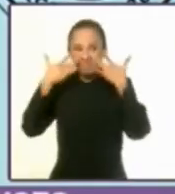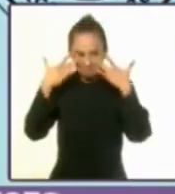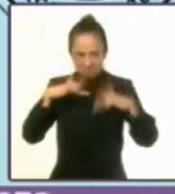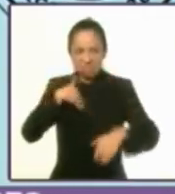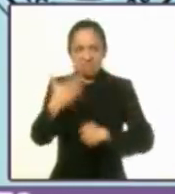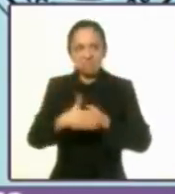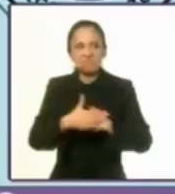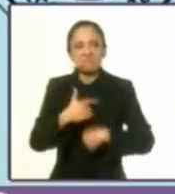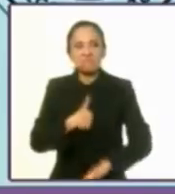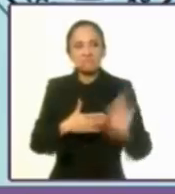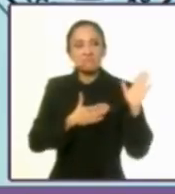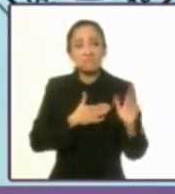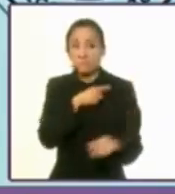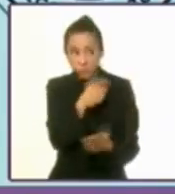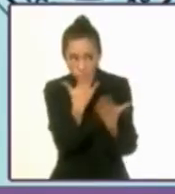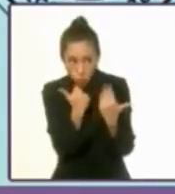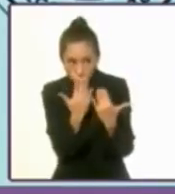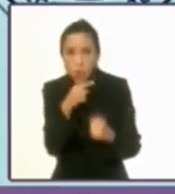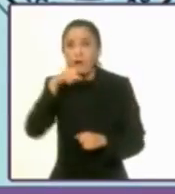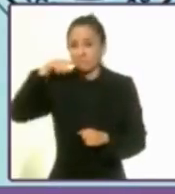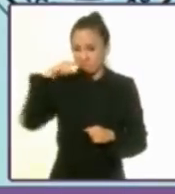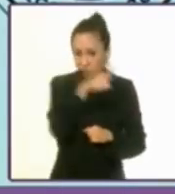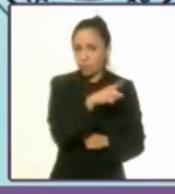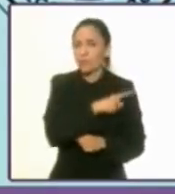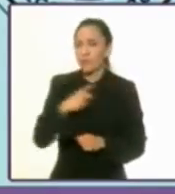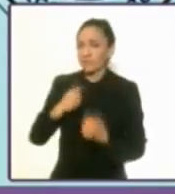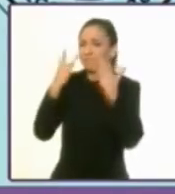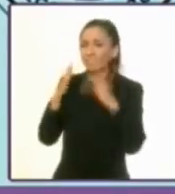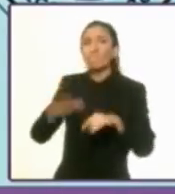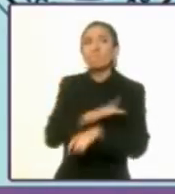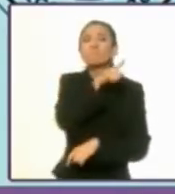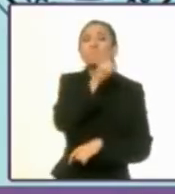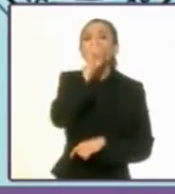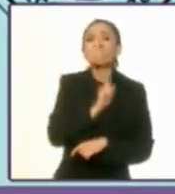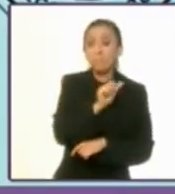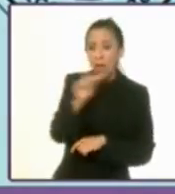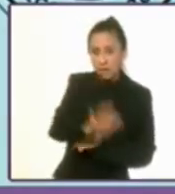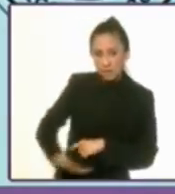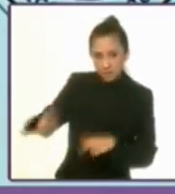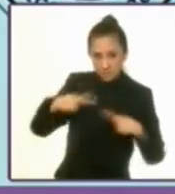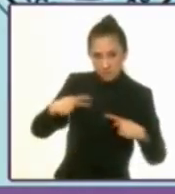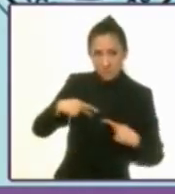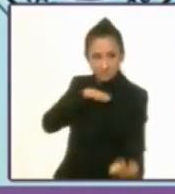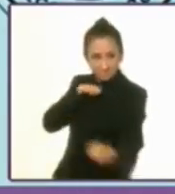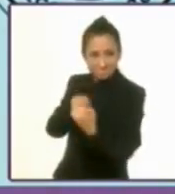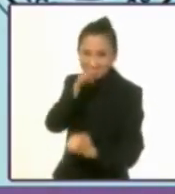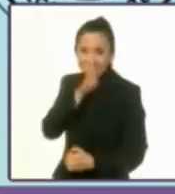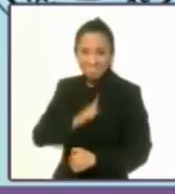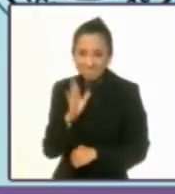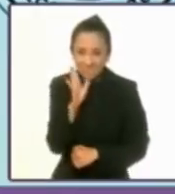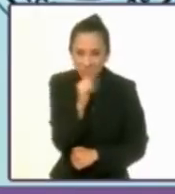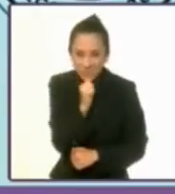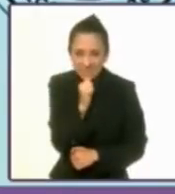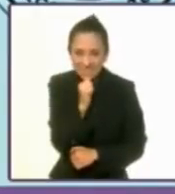candidatura por mentiroso porque a los capitalinos no les puedes mentir aunque seas priista te reto y te pido que me conteste si lo aceptas